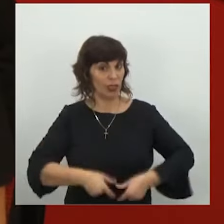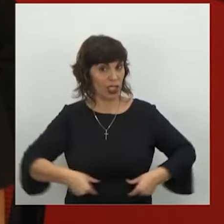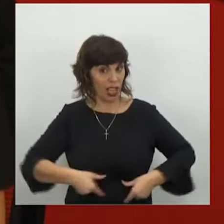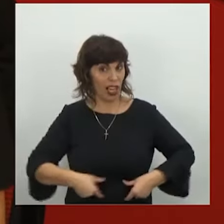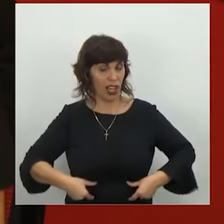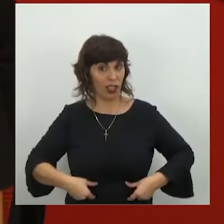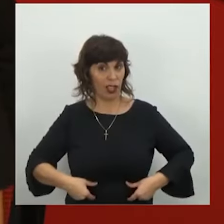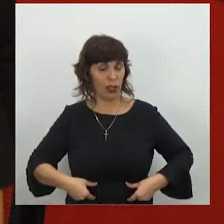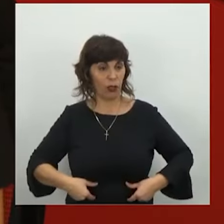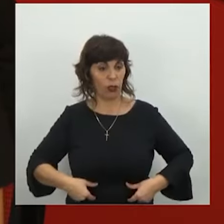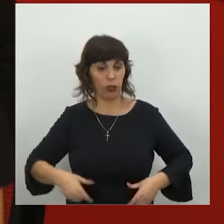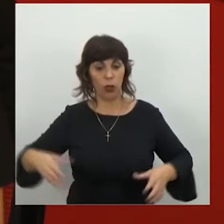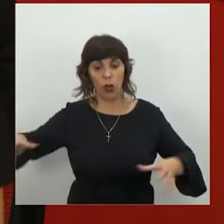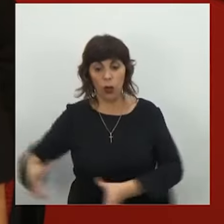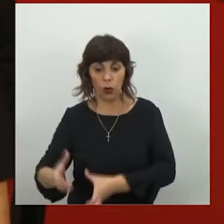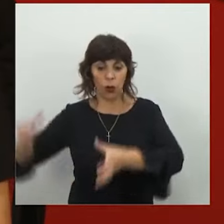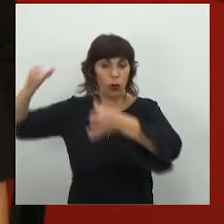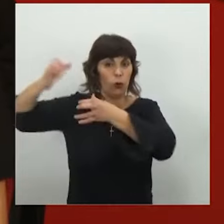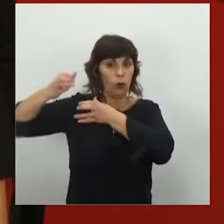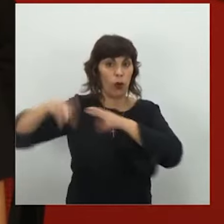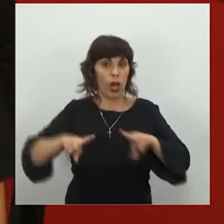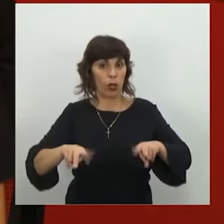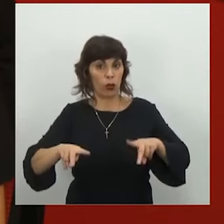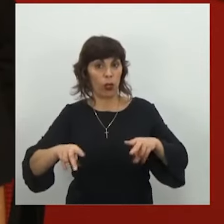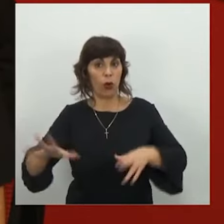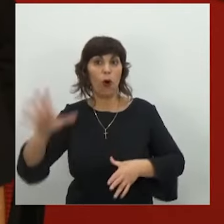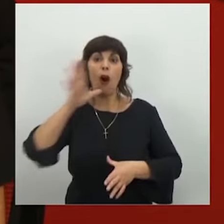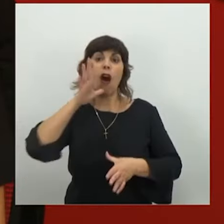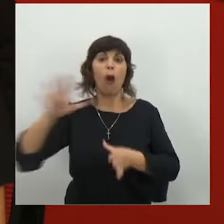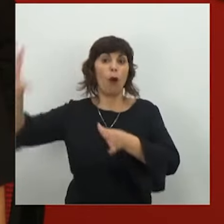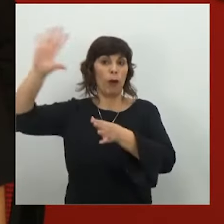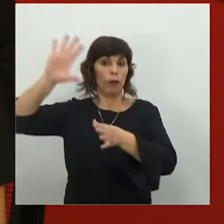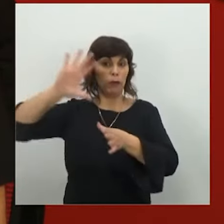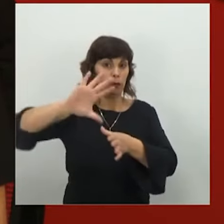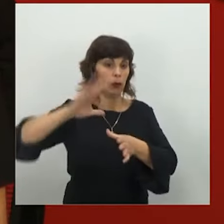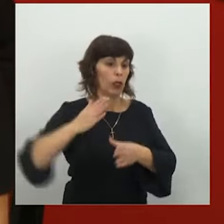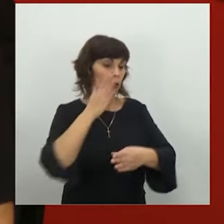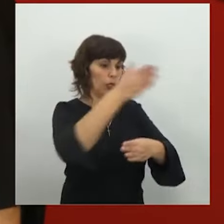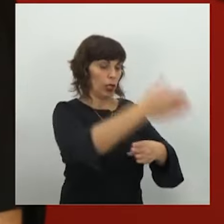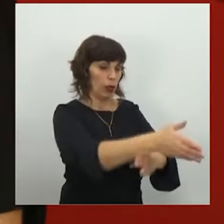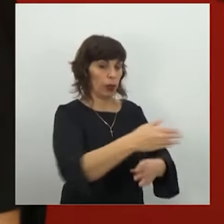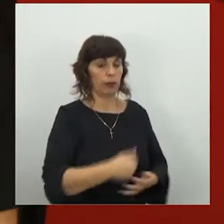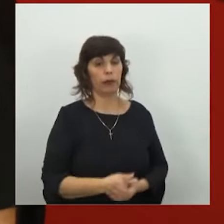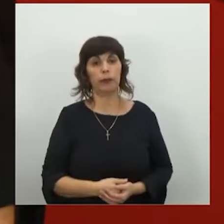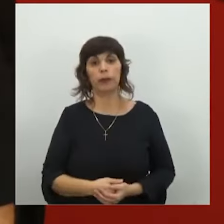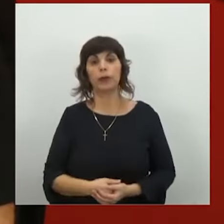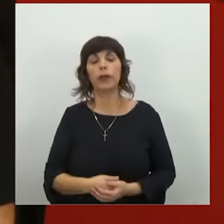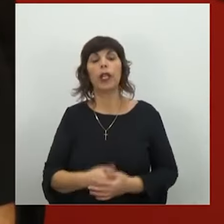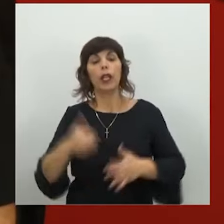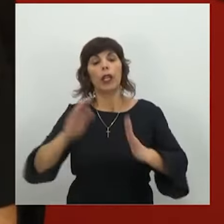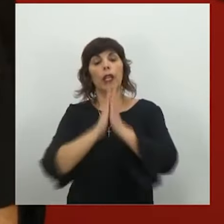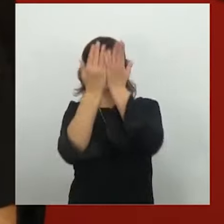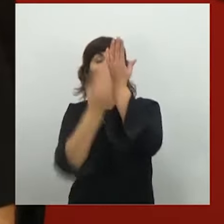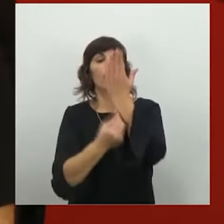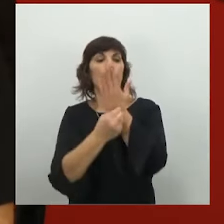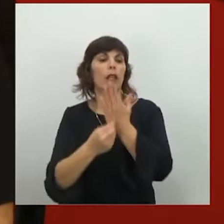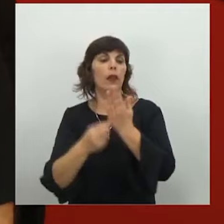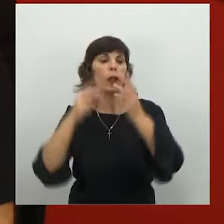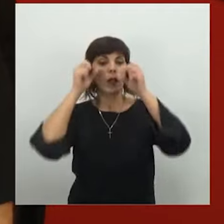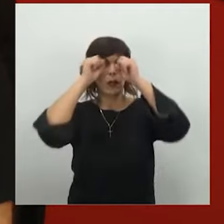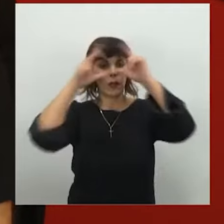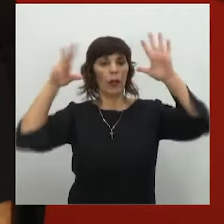a por agua. Y en el profeta Ezequiel, que hay una profecía, una promesa